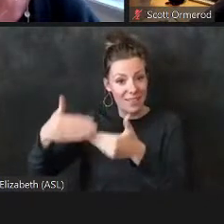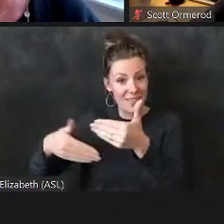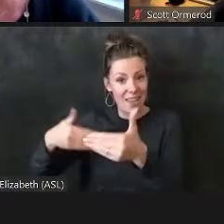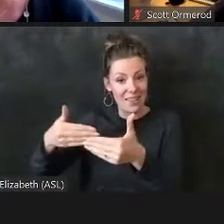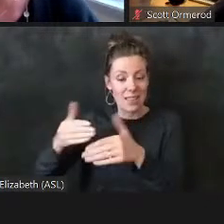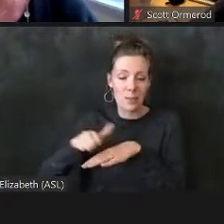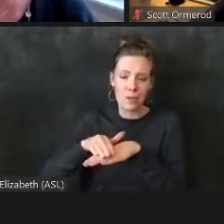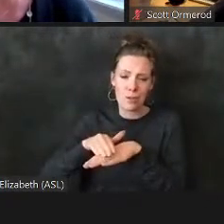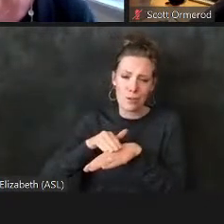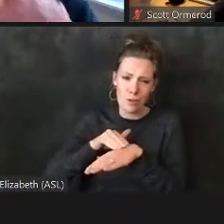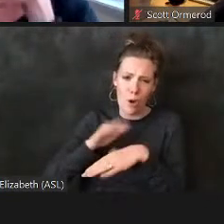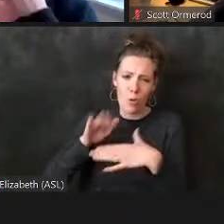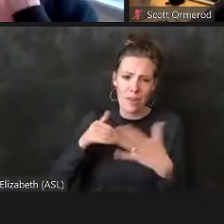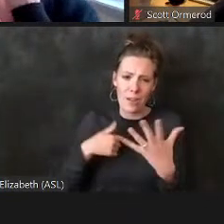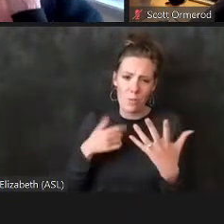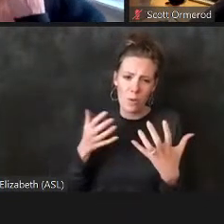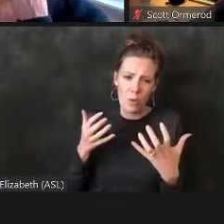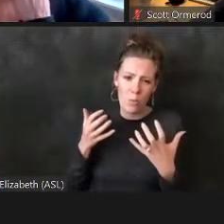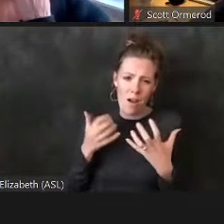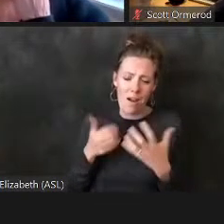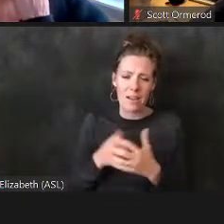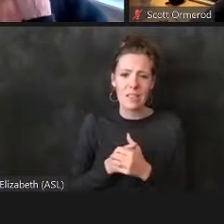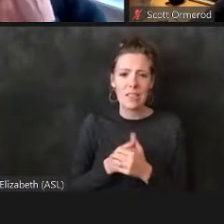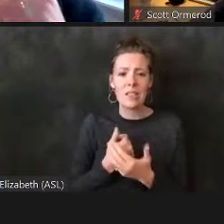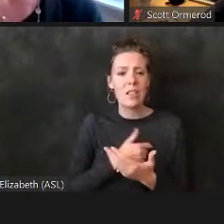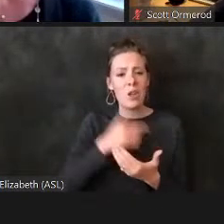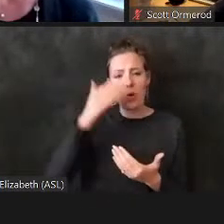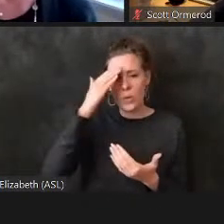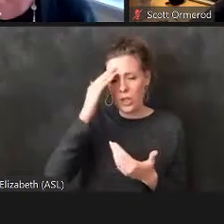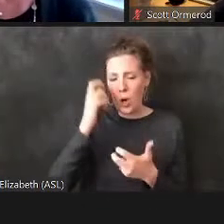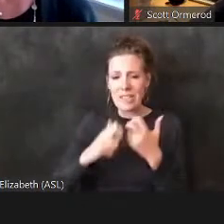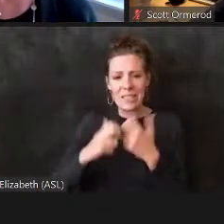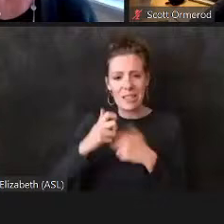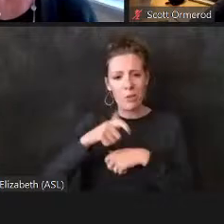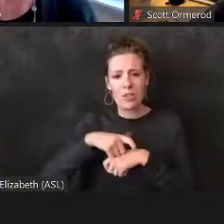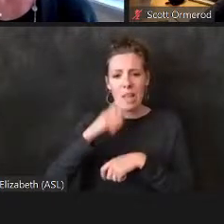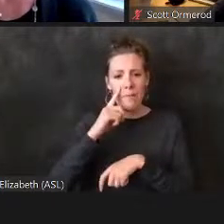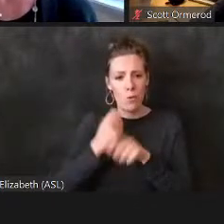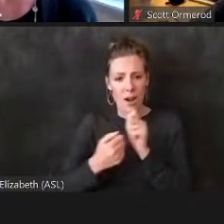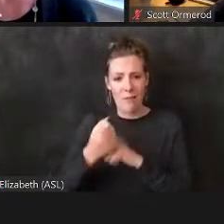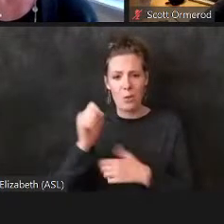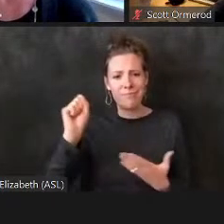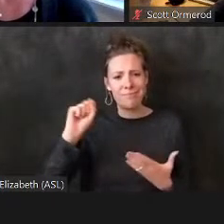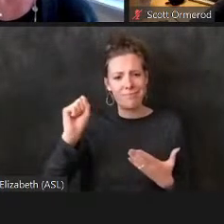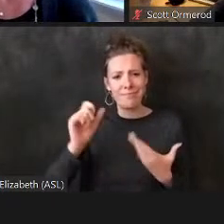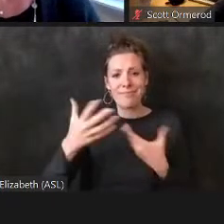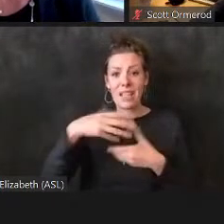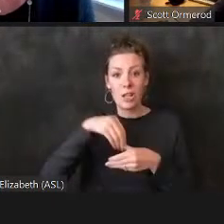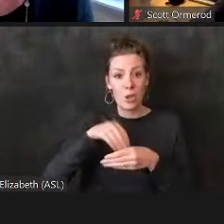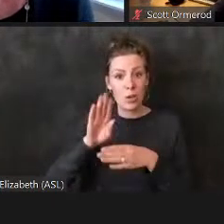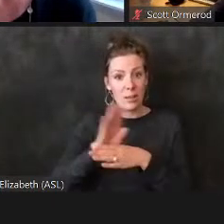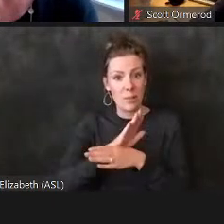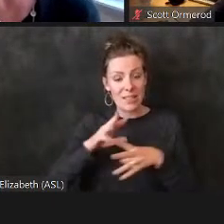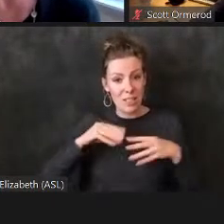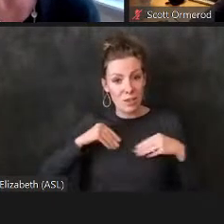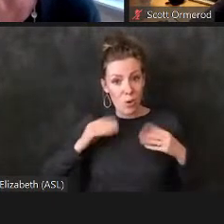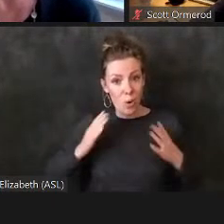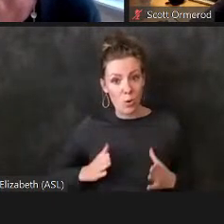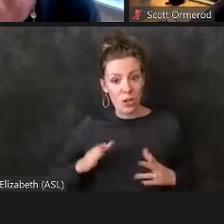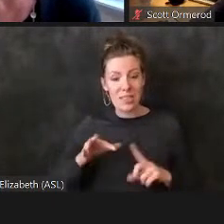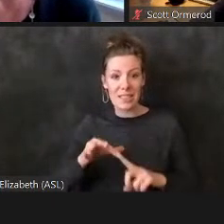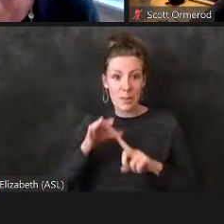ser para tratar de darles velocidad al proceso. Es un tiempo difícil para todo el mundo y también para